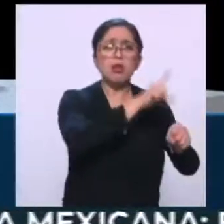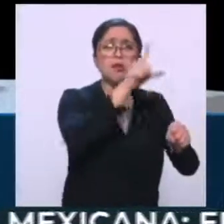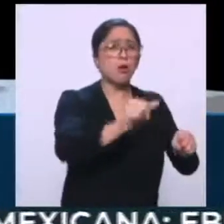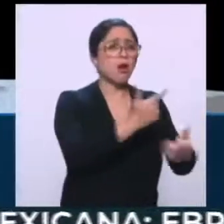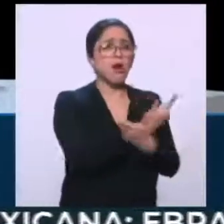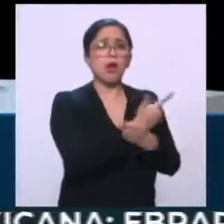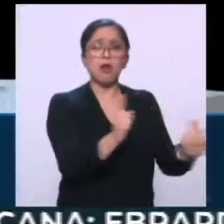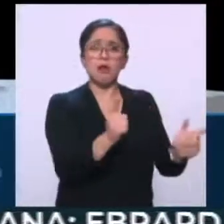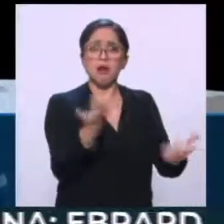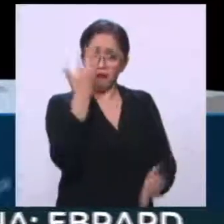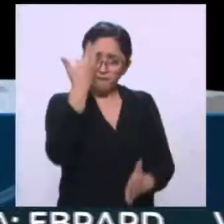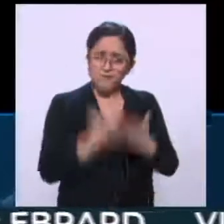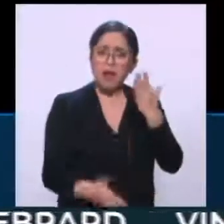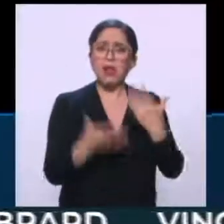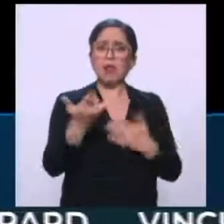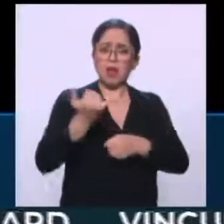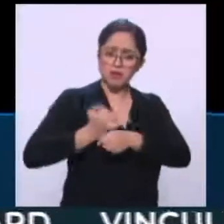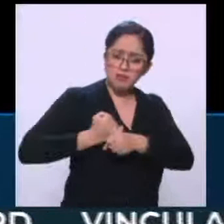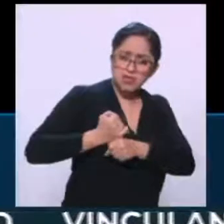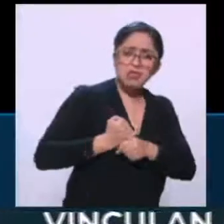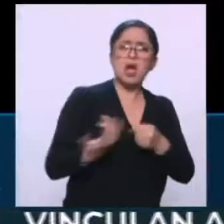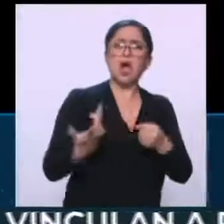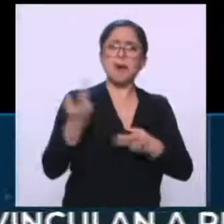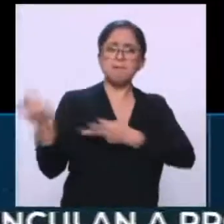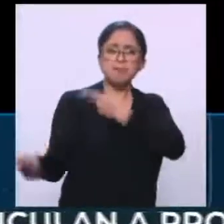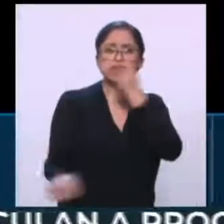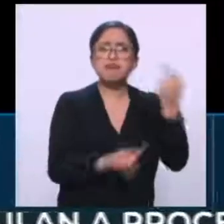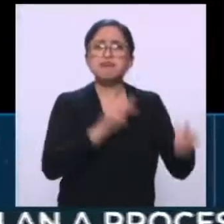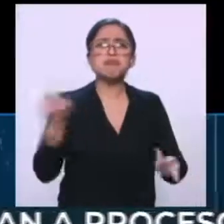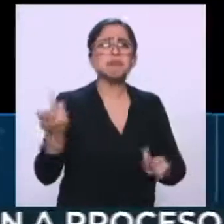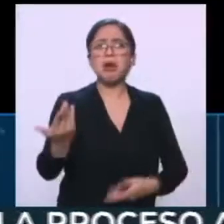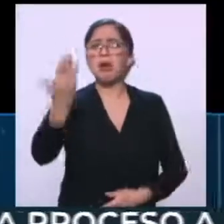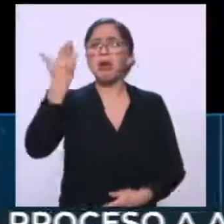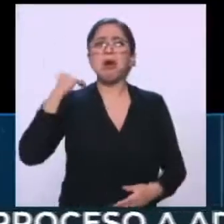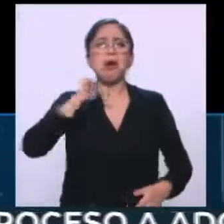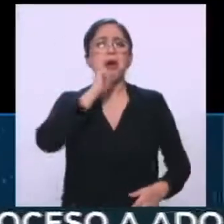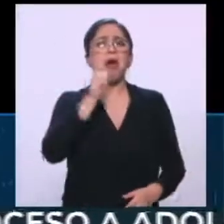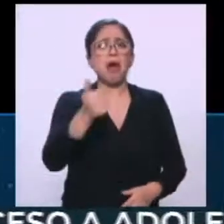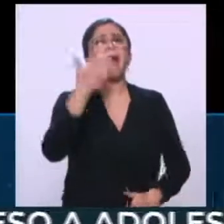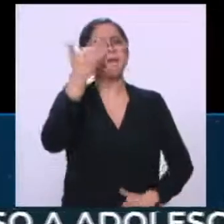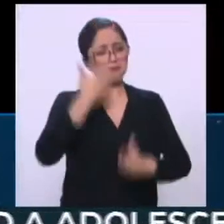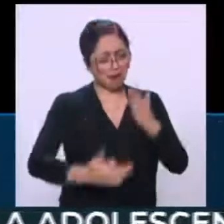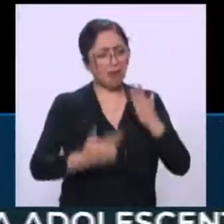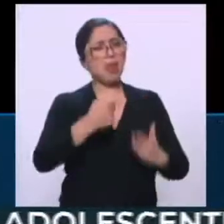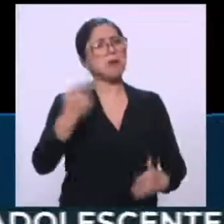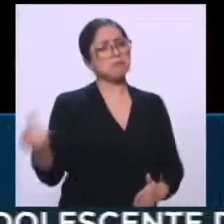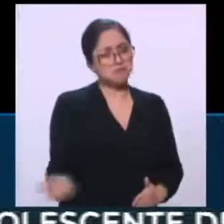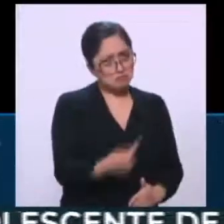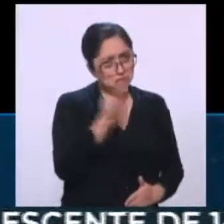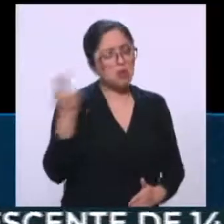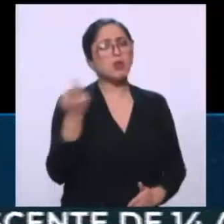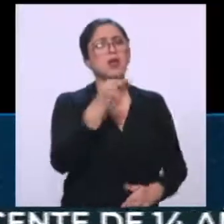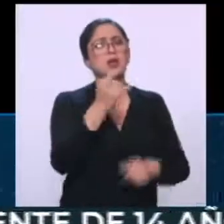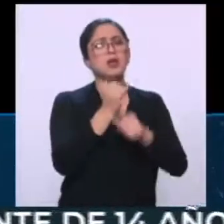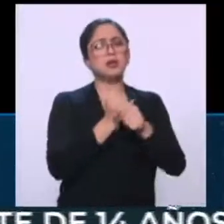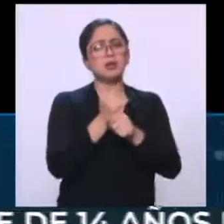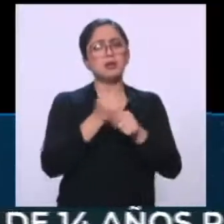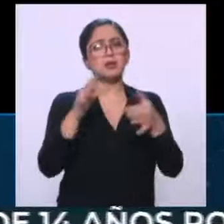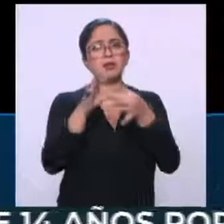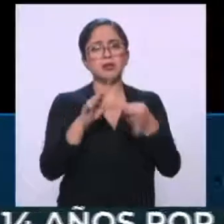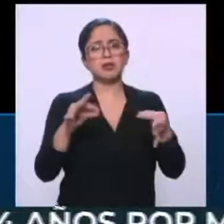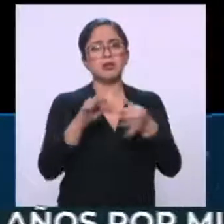lo investigó, no tuvo a bien ni siquiera interrogarle, preguntarle, abrirle una investigación, sino lo que hizo